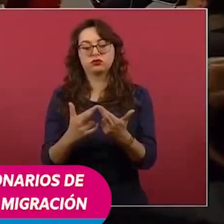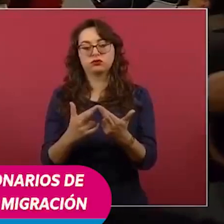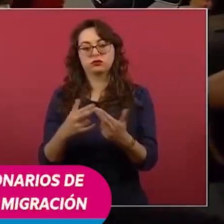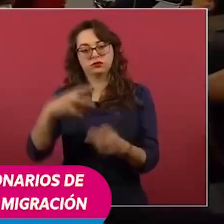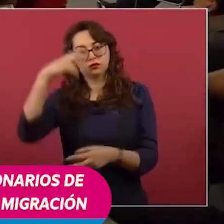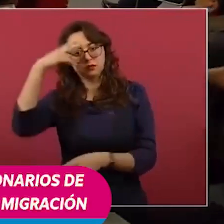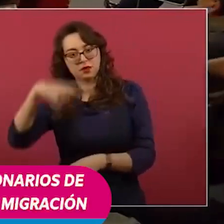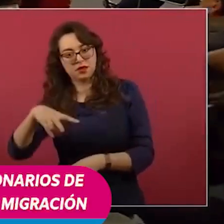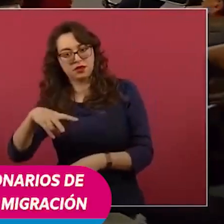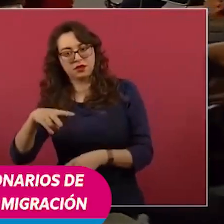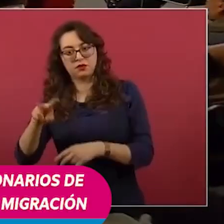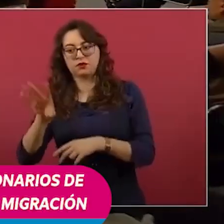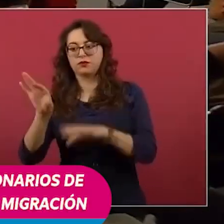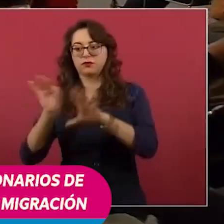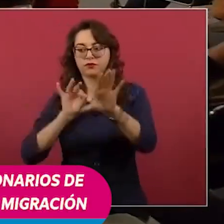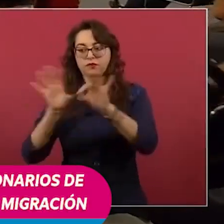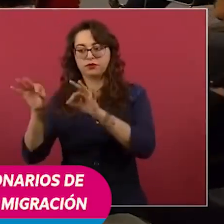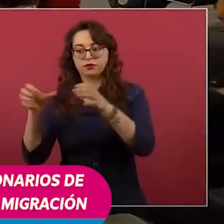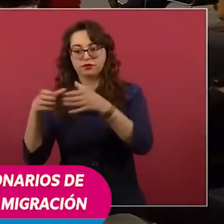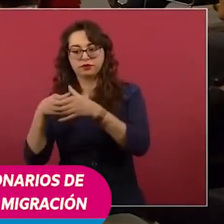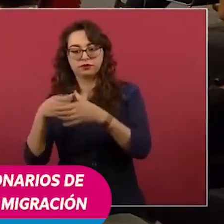funcionarios del gobierno de Estados Unidos.